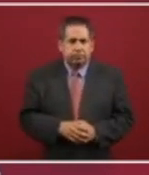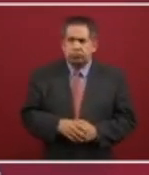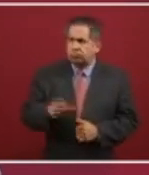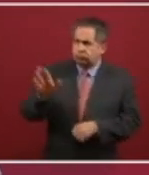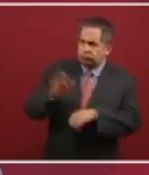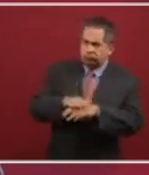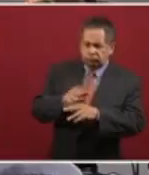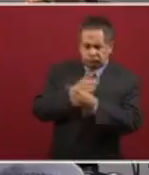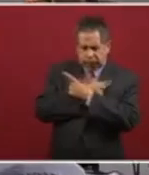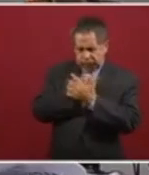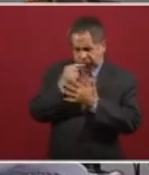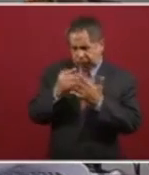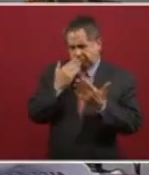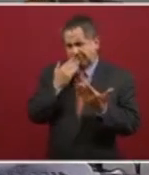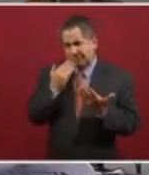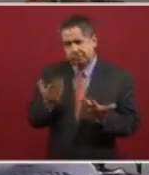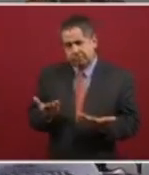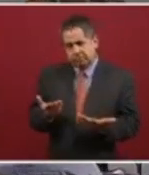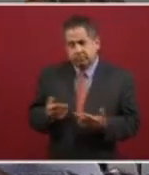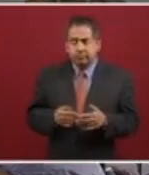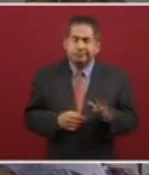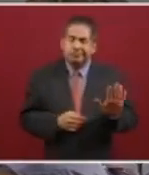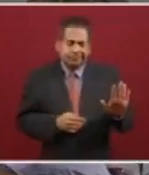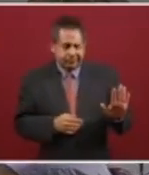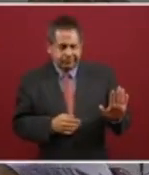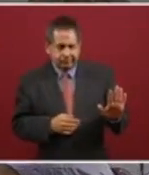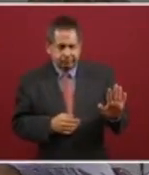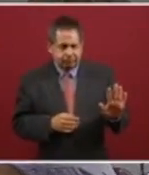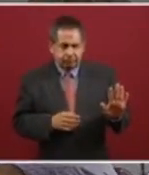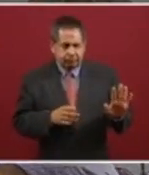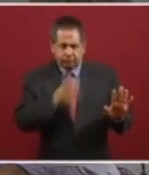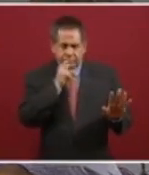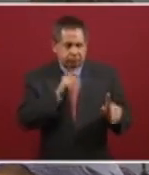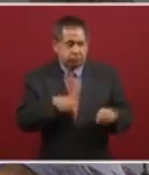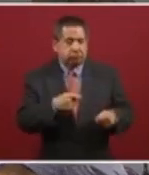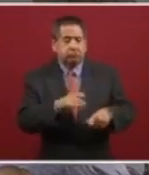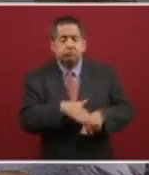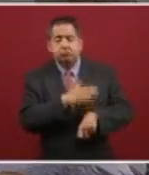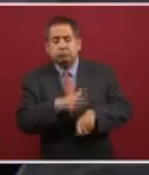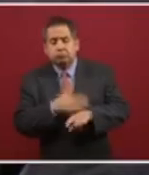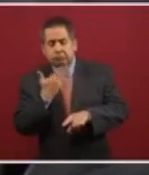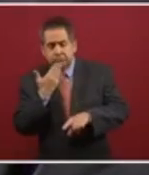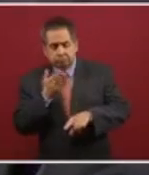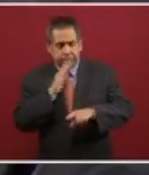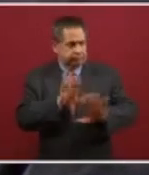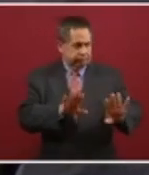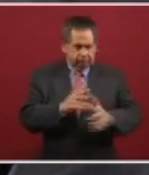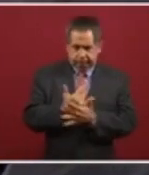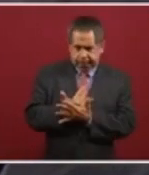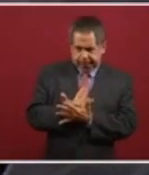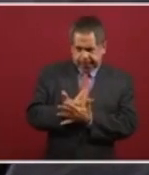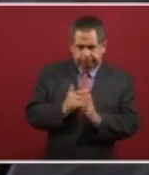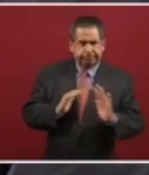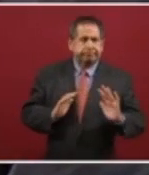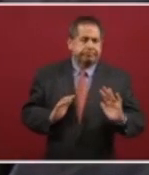moral, ¿no, presidente? Pero no califiquemos todavía, vamos a esperar,